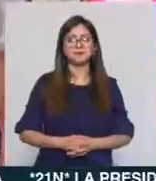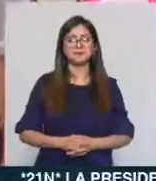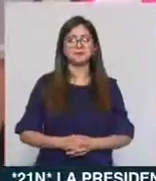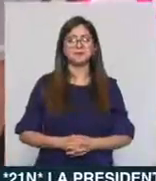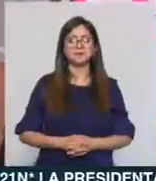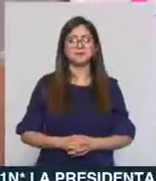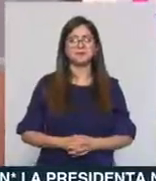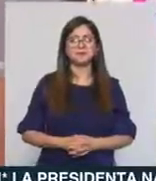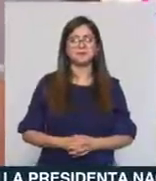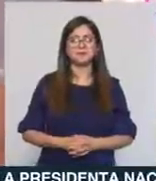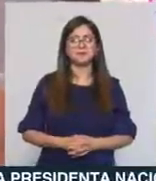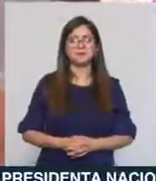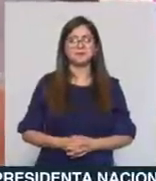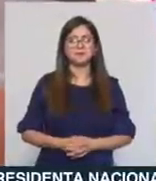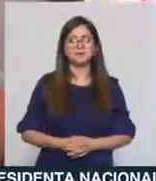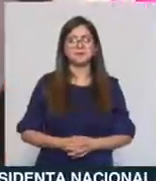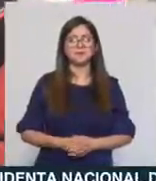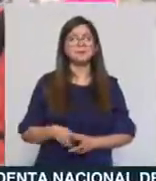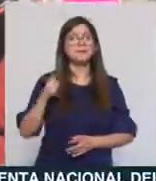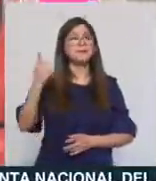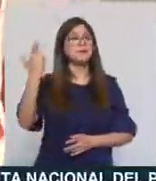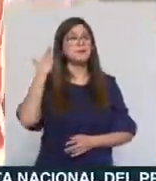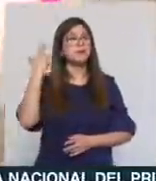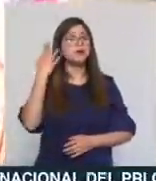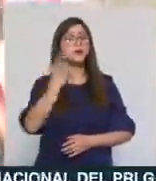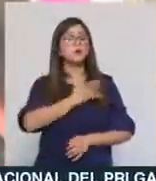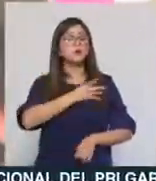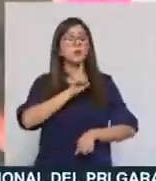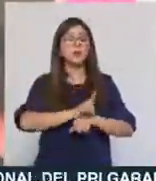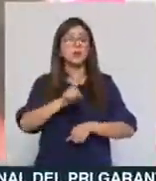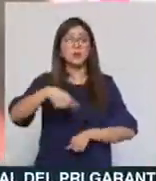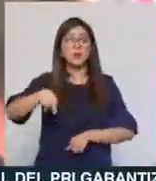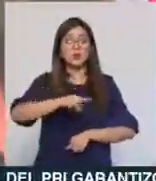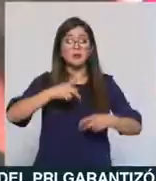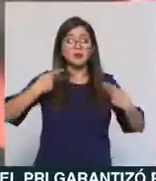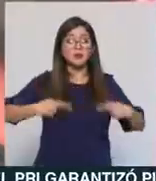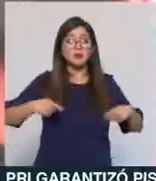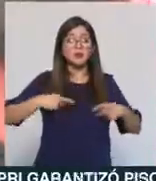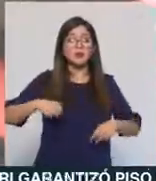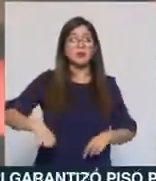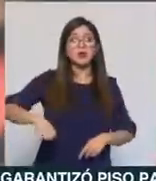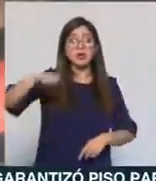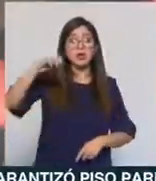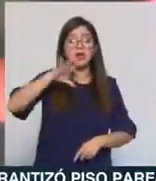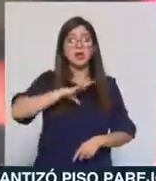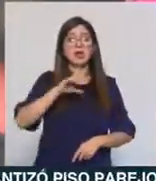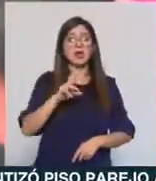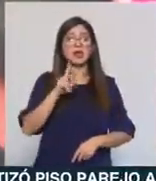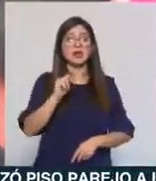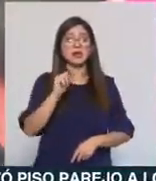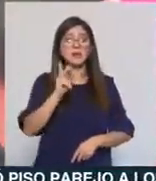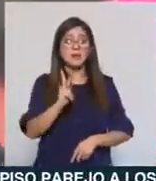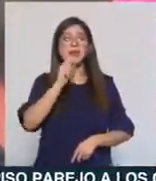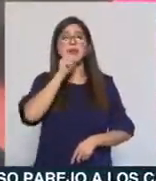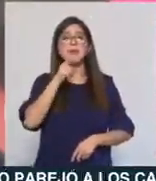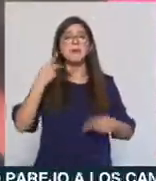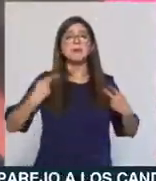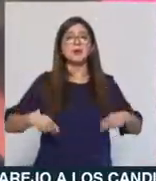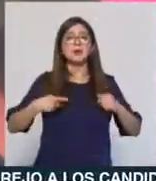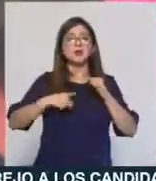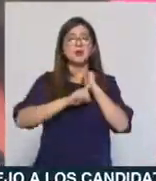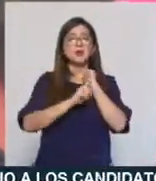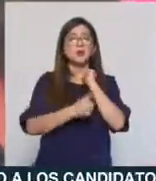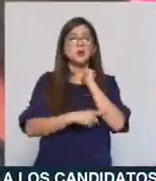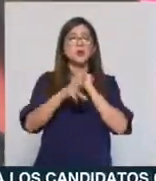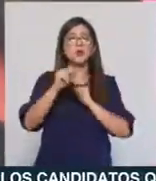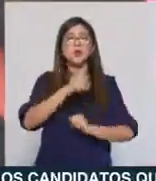Buenos días, se está brindando el servicio de RTP para las personas adultas embarazadas, para que no bajen las escaleras,